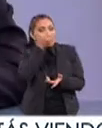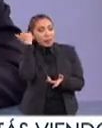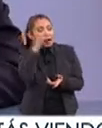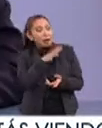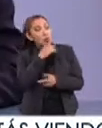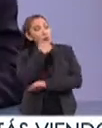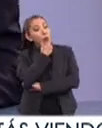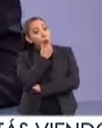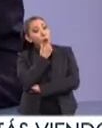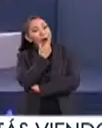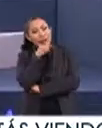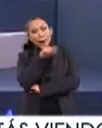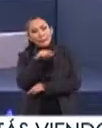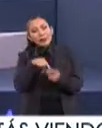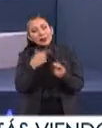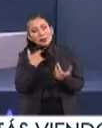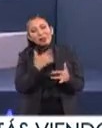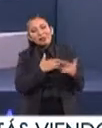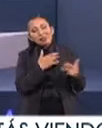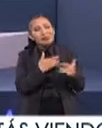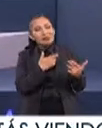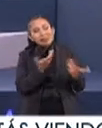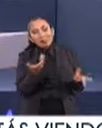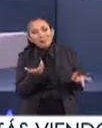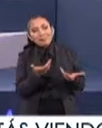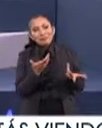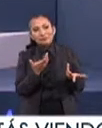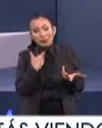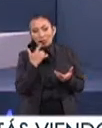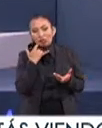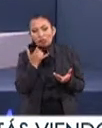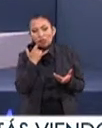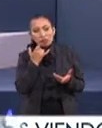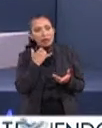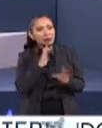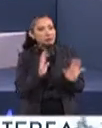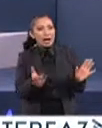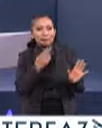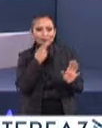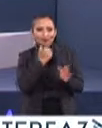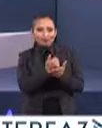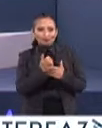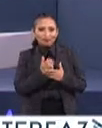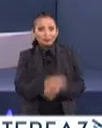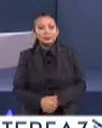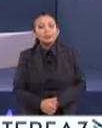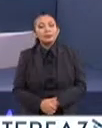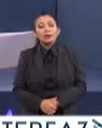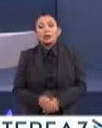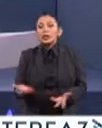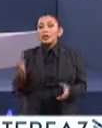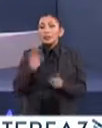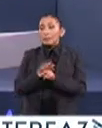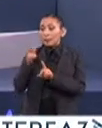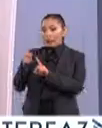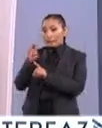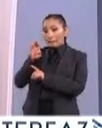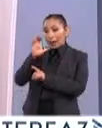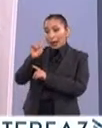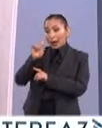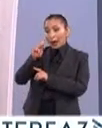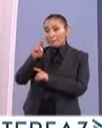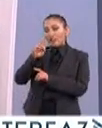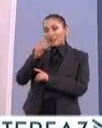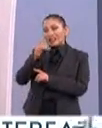existíamos. Entonces, pues a partir de ahí me dieron muchas ganas y lo intenté y pues funcionó. Y específicamente de esta beca